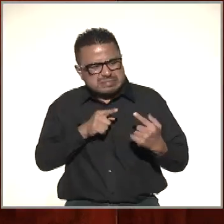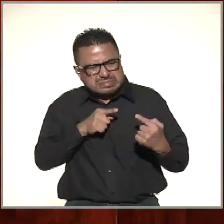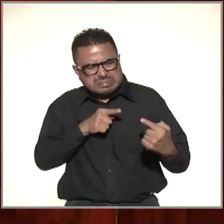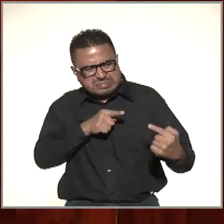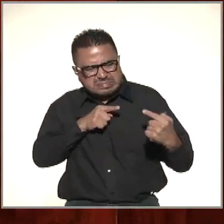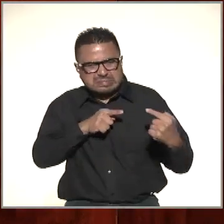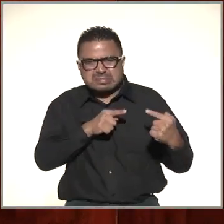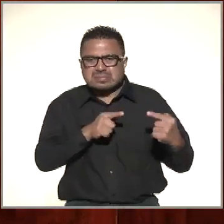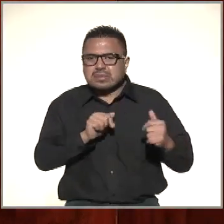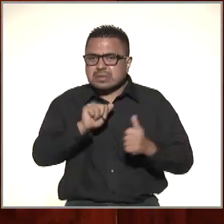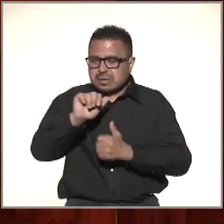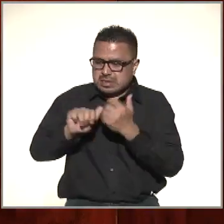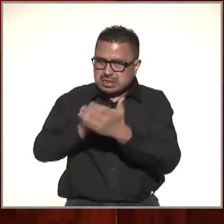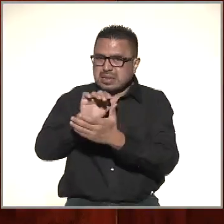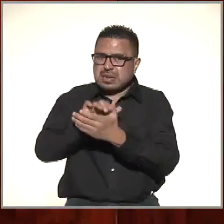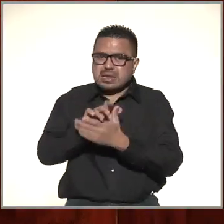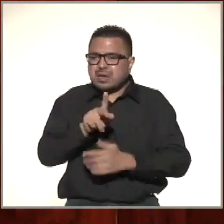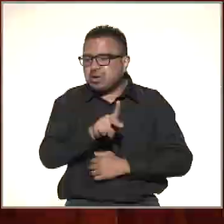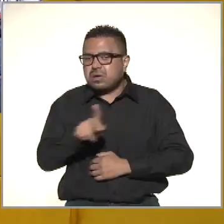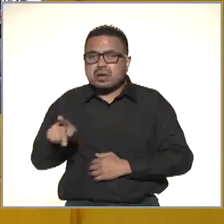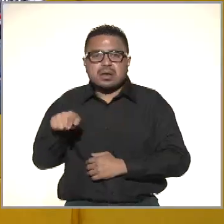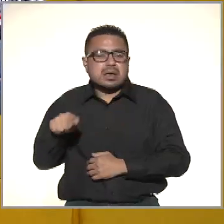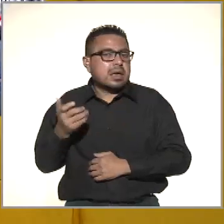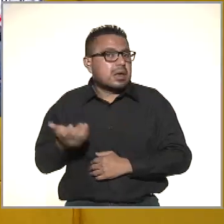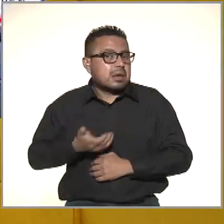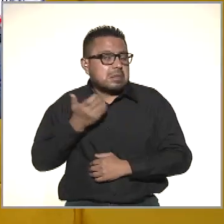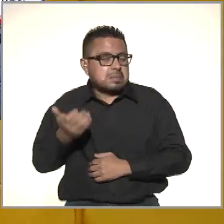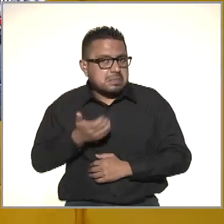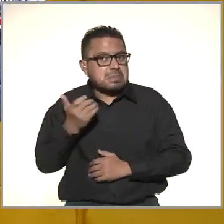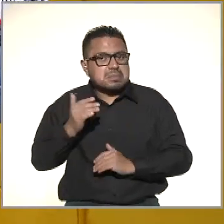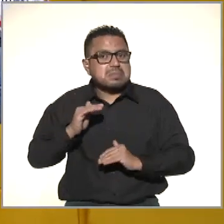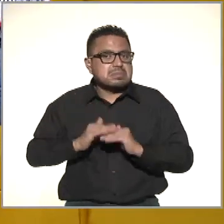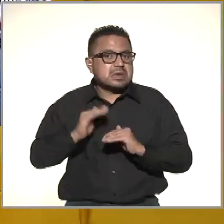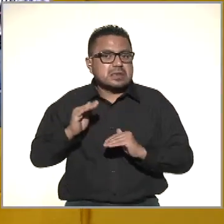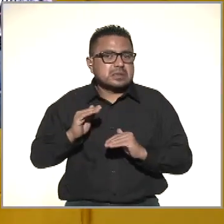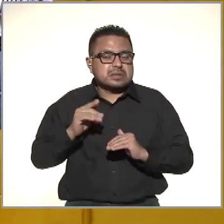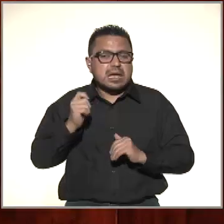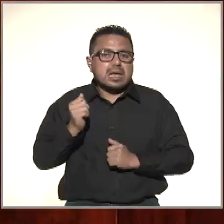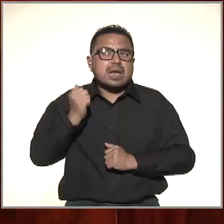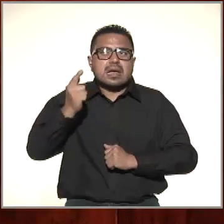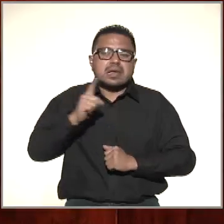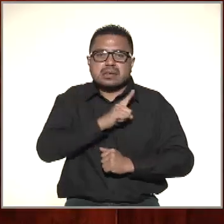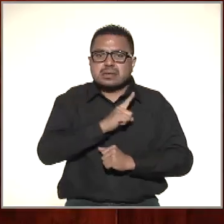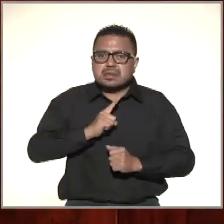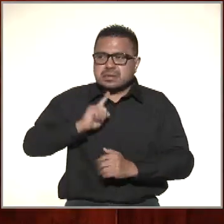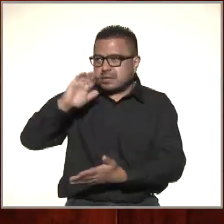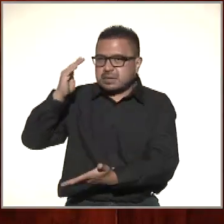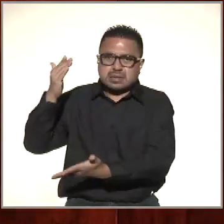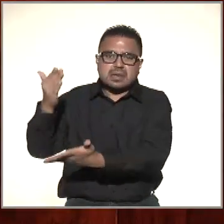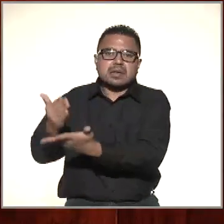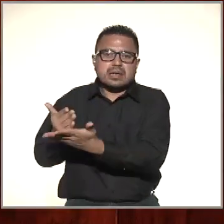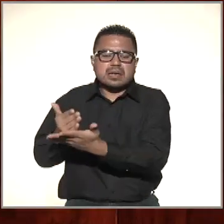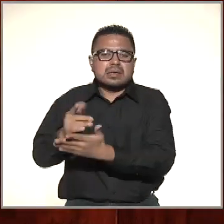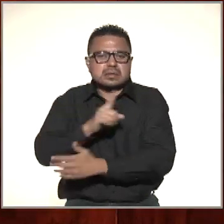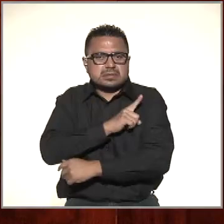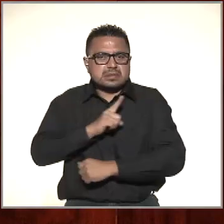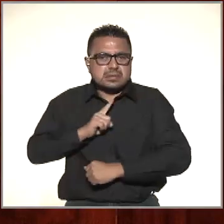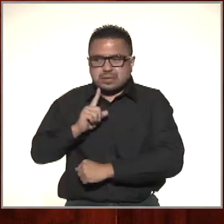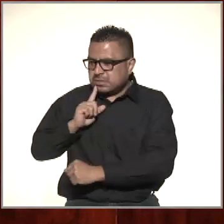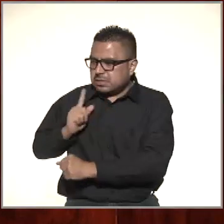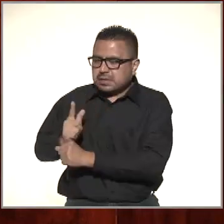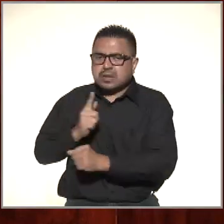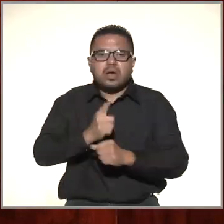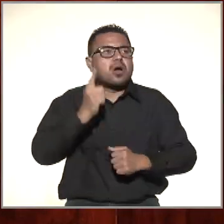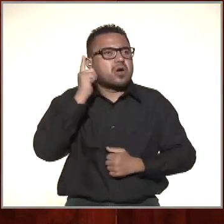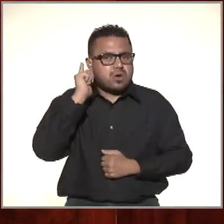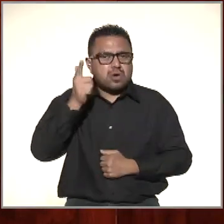Sí. En las parejas esto es clásico, ¿no? Y alguien tiene que parar, ¿no? Alguien tiene que darse cuenta, y ojalá que